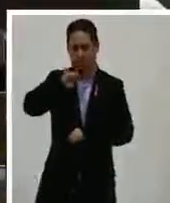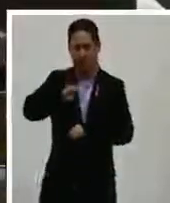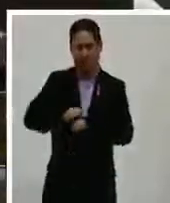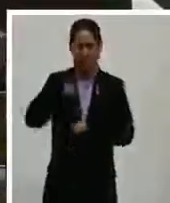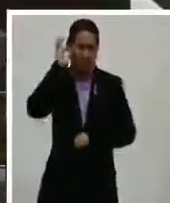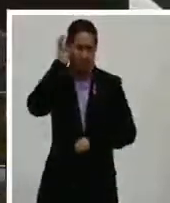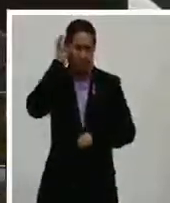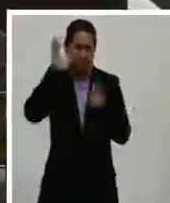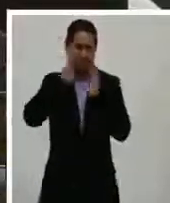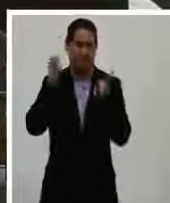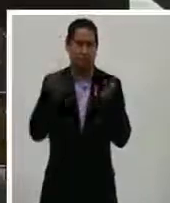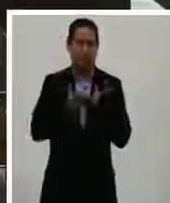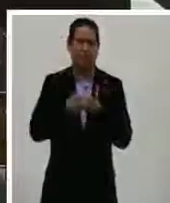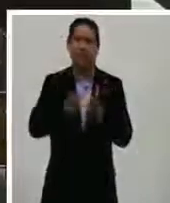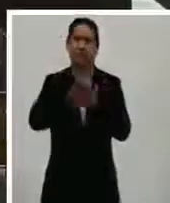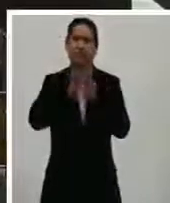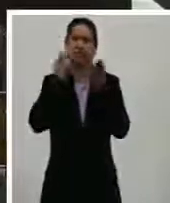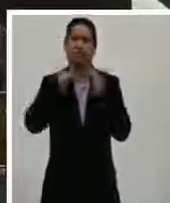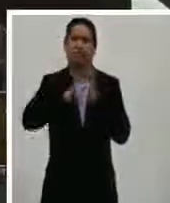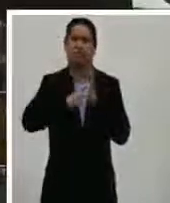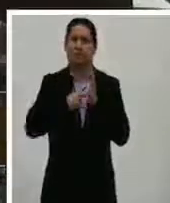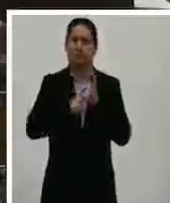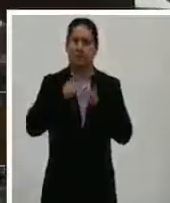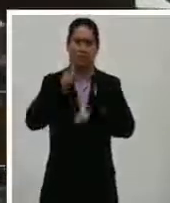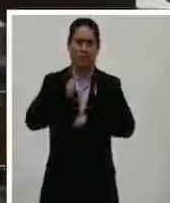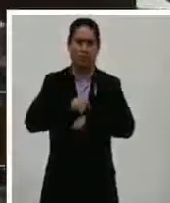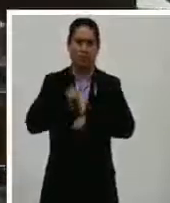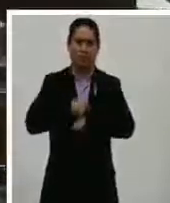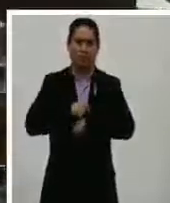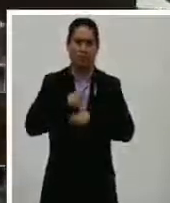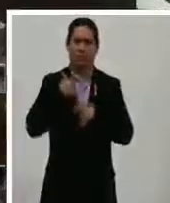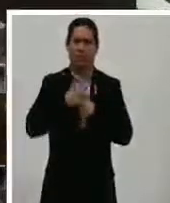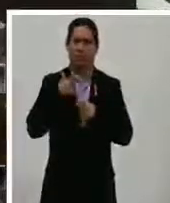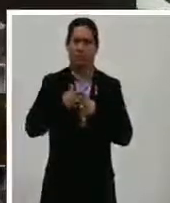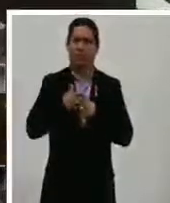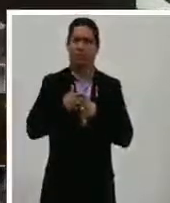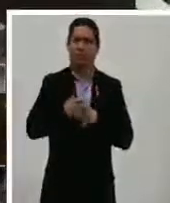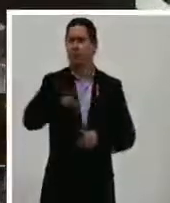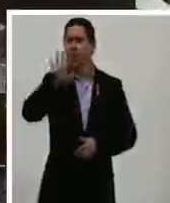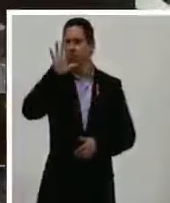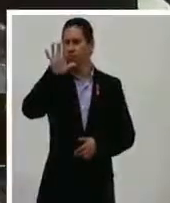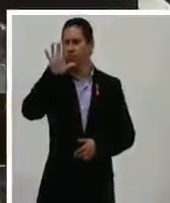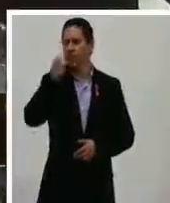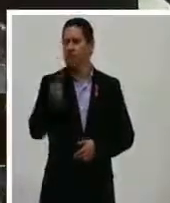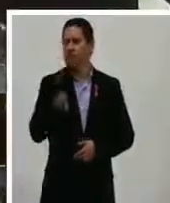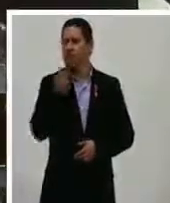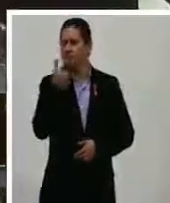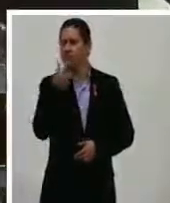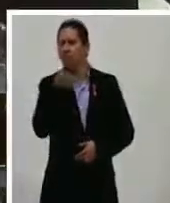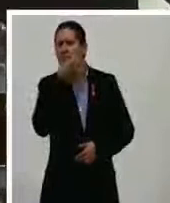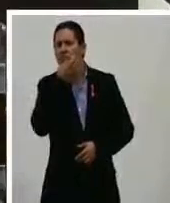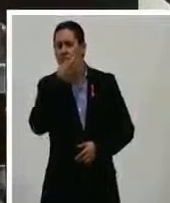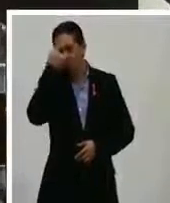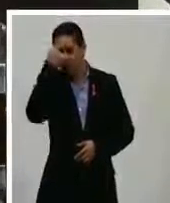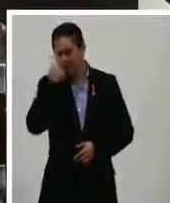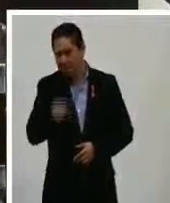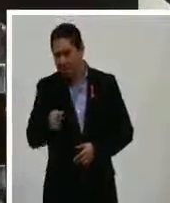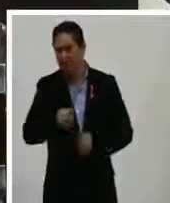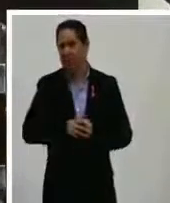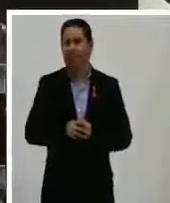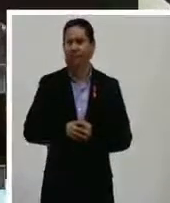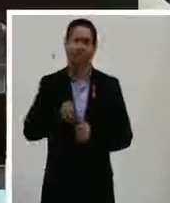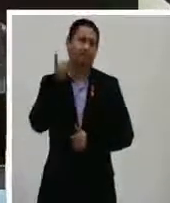de servicios parlamentarios abra el sistema electrónico hasta por un tiempo máximo y dos minutos para que las